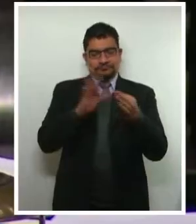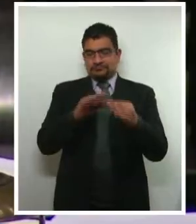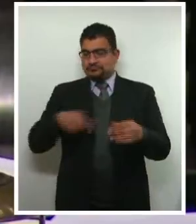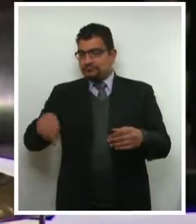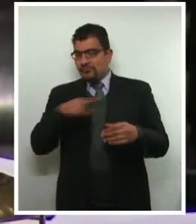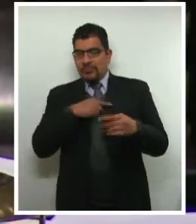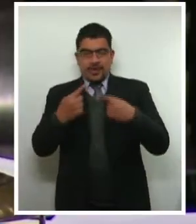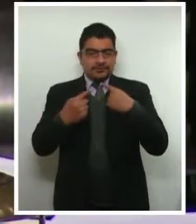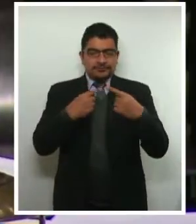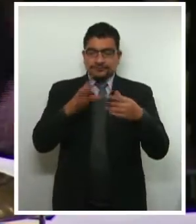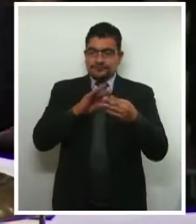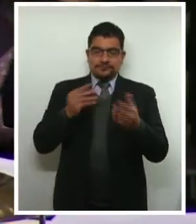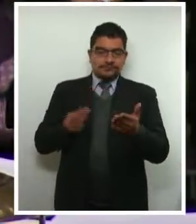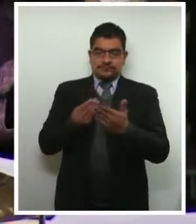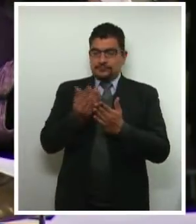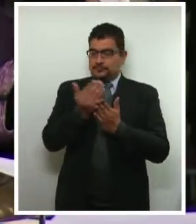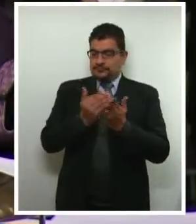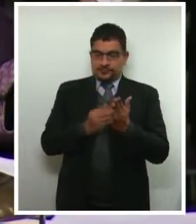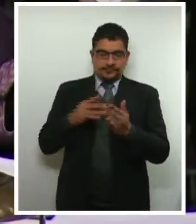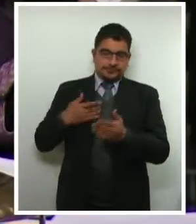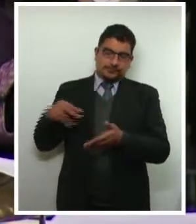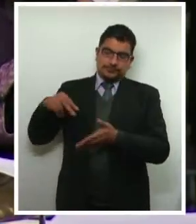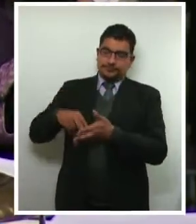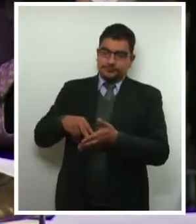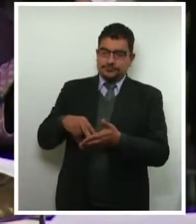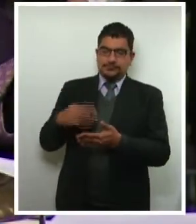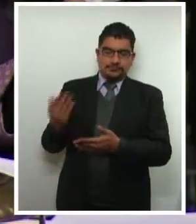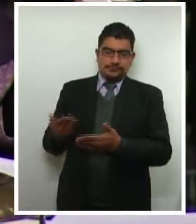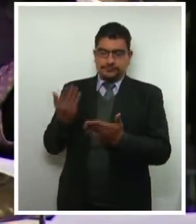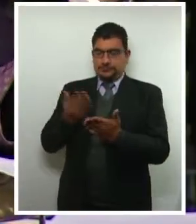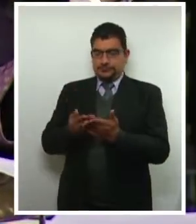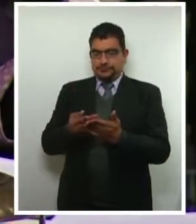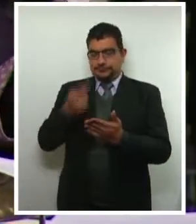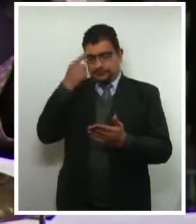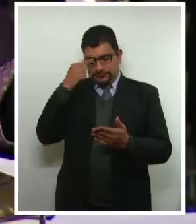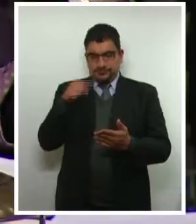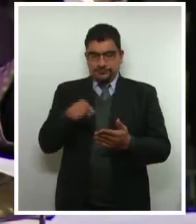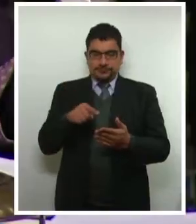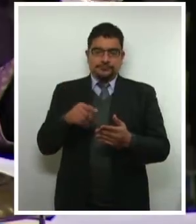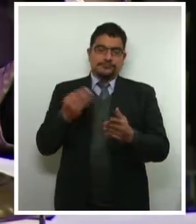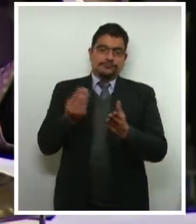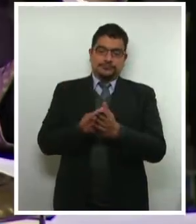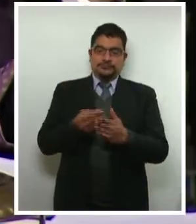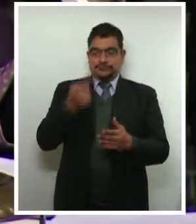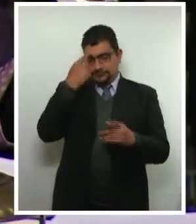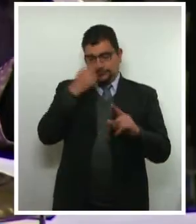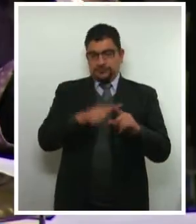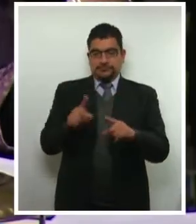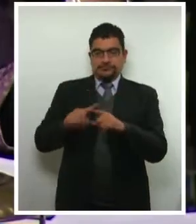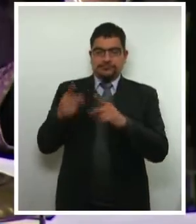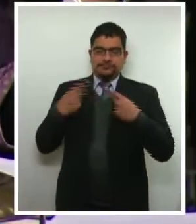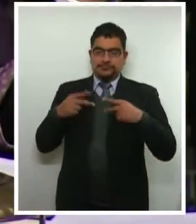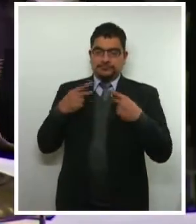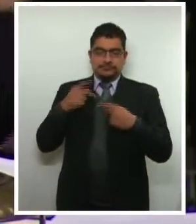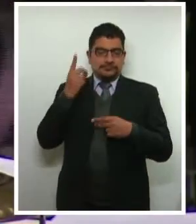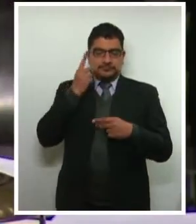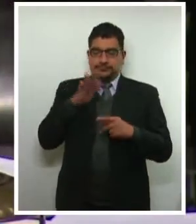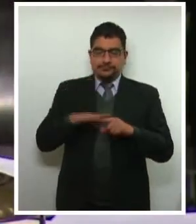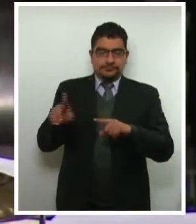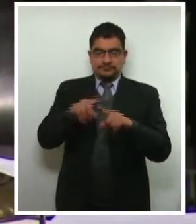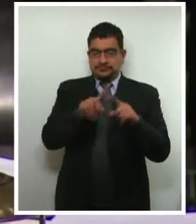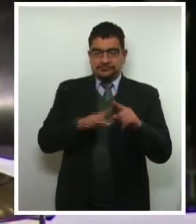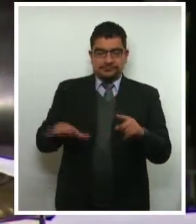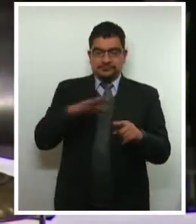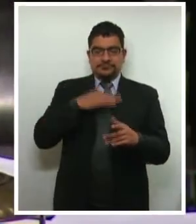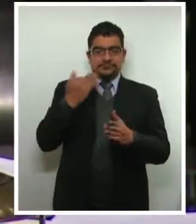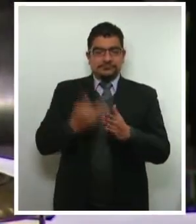escuchando, las reservas. Ya se presentó la propuesta de la reserva de varios legisladores.